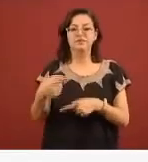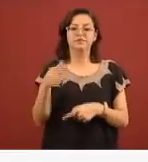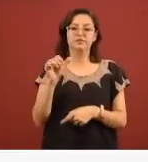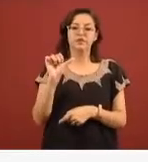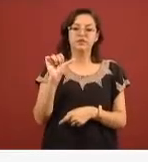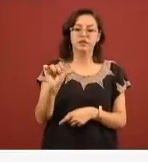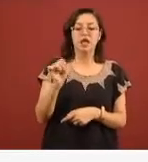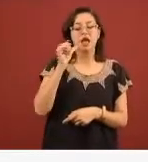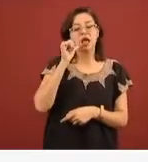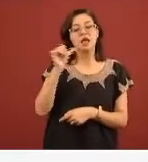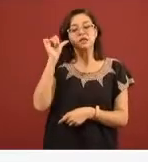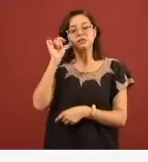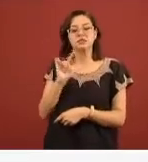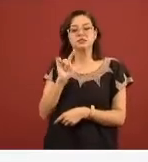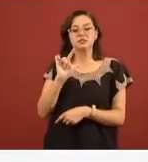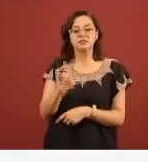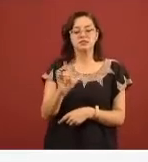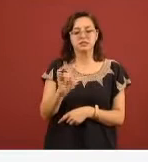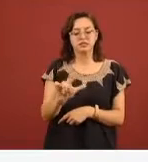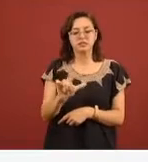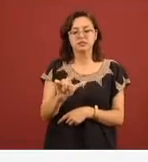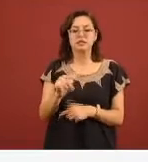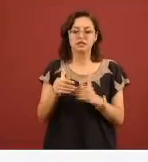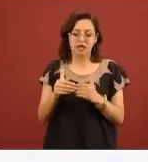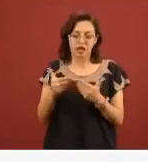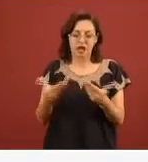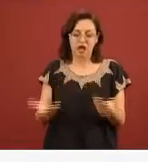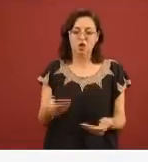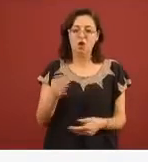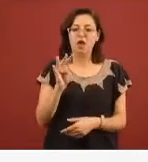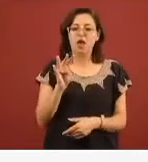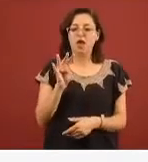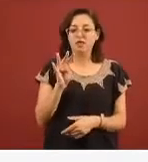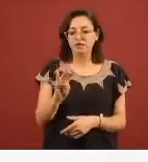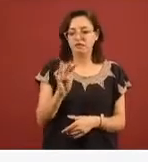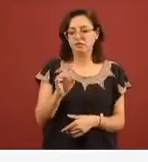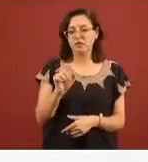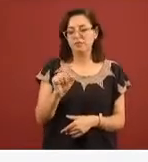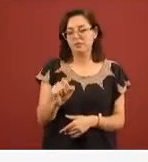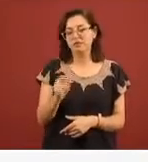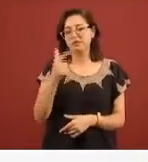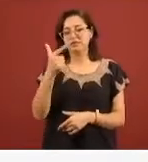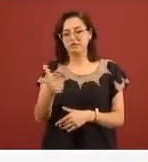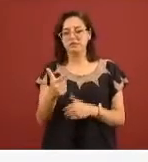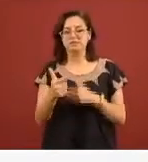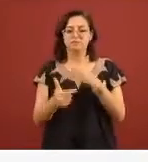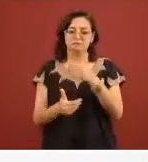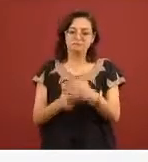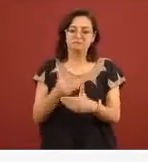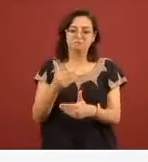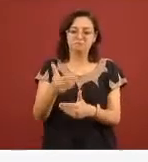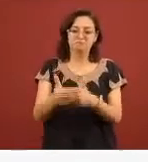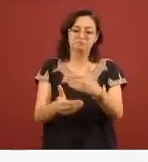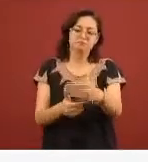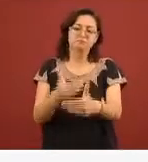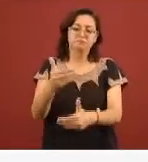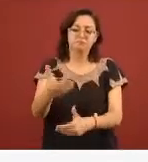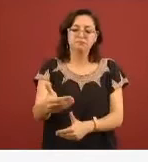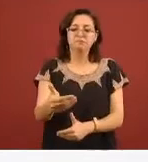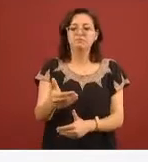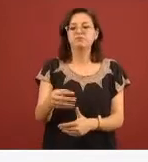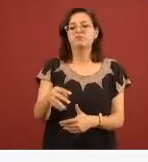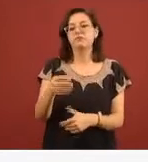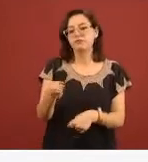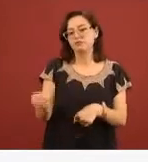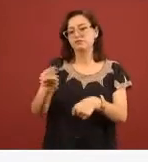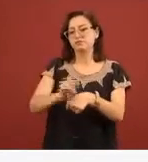la semana 15 estaba en 17 pasaditos, ahora ya va en 19.27 y más bien acercándose a lo que veíamos en la